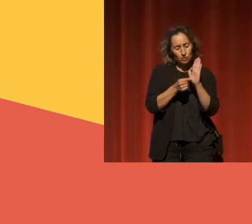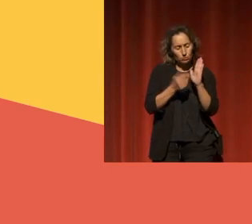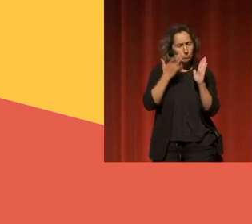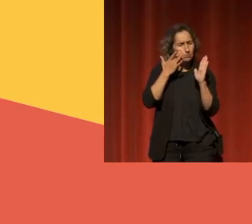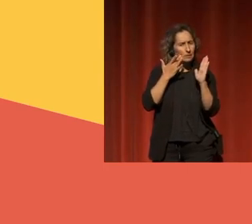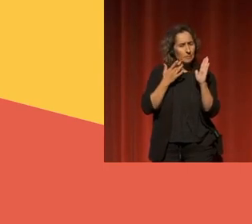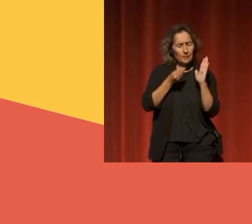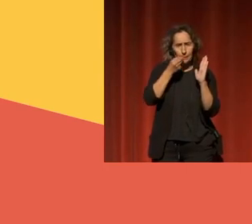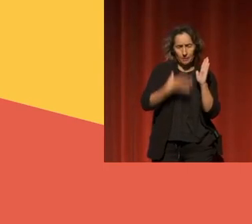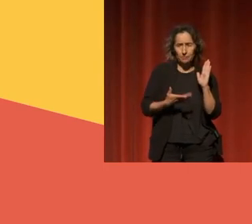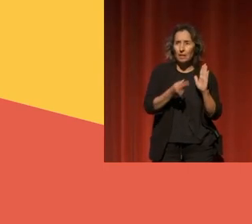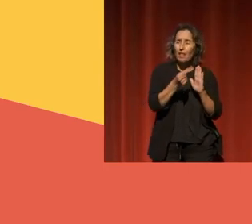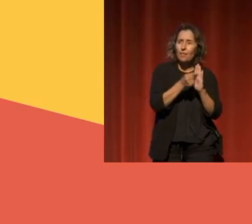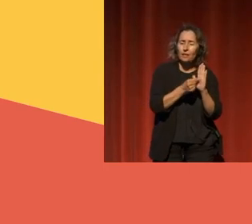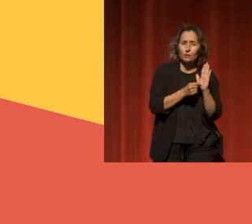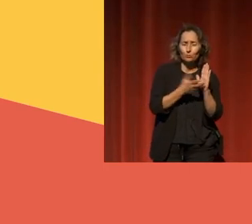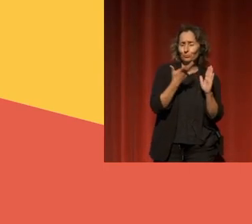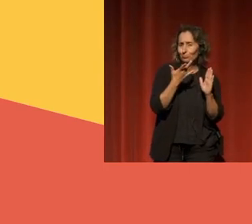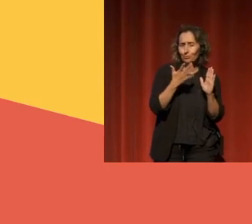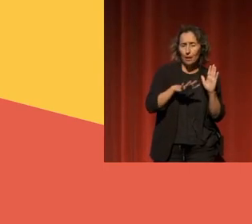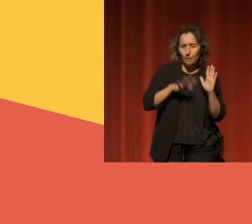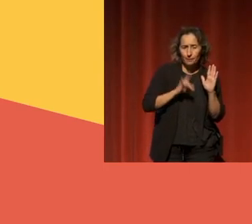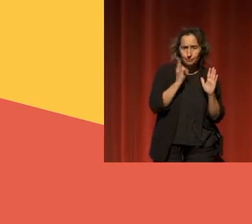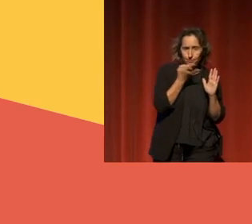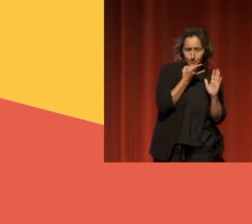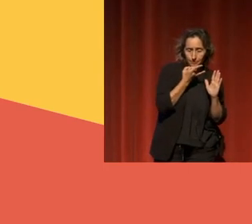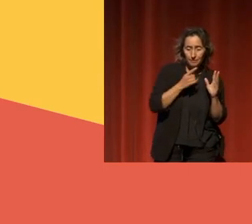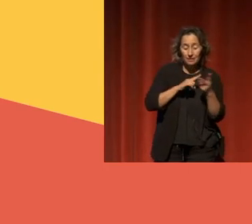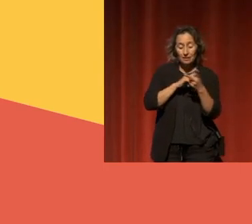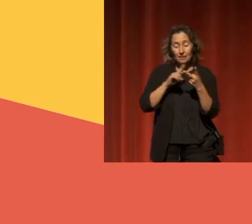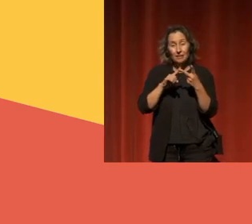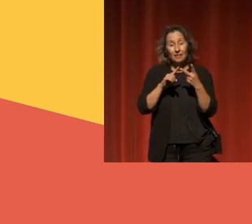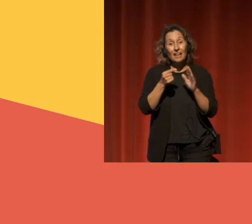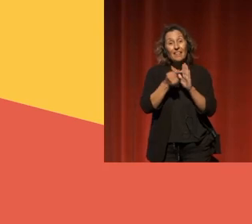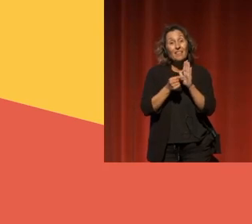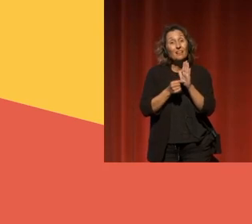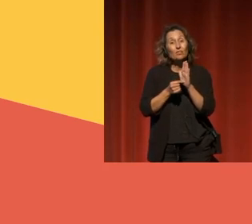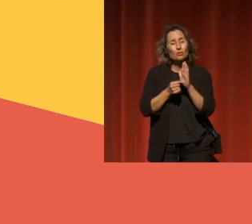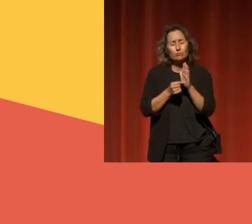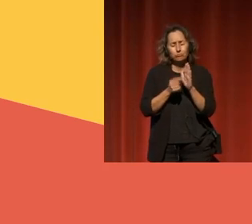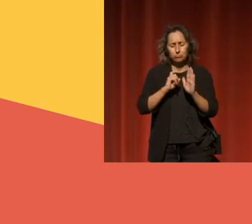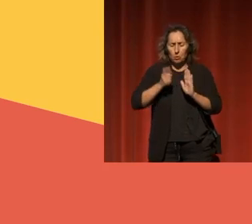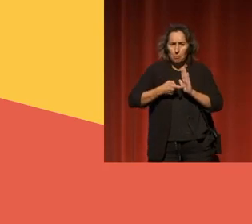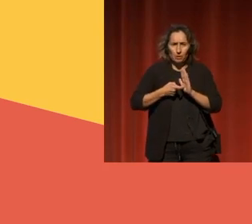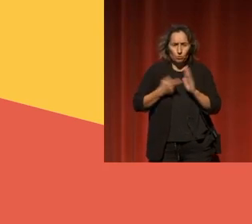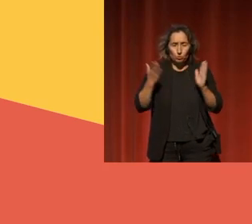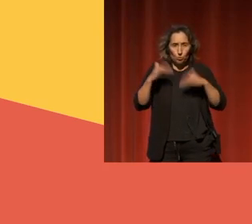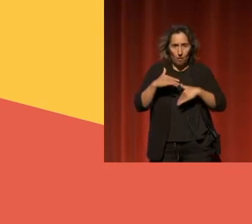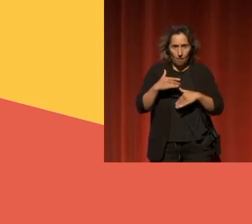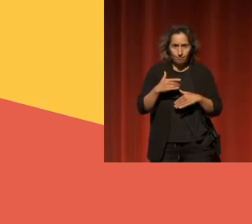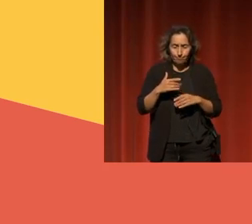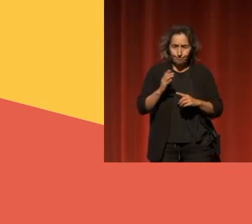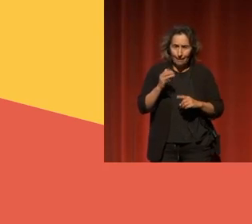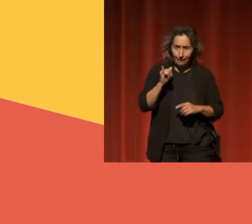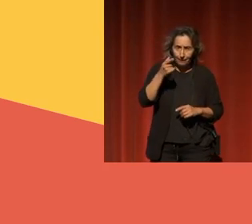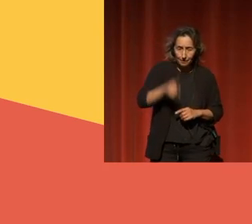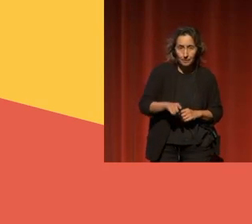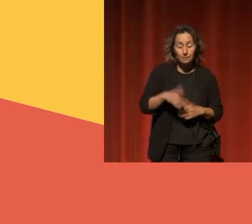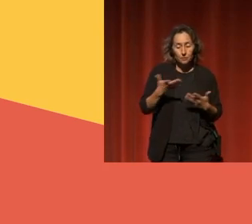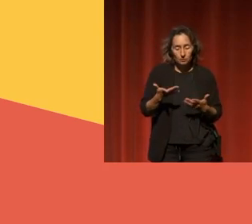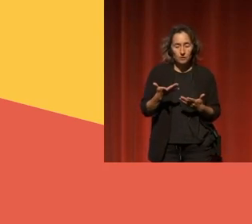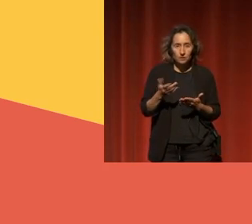encontramos datos erróneos y por otro lado también encontramos datos incompletos con lo cual hemos tenido que hacer